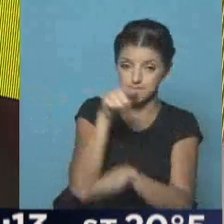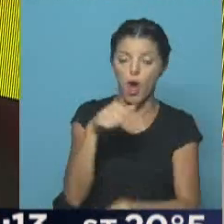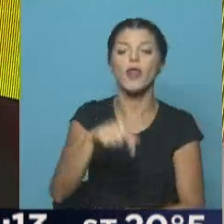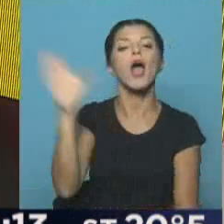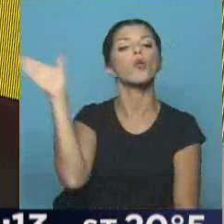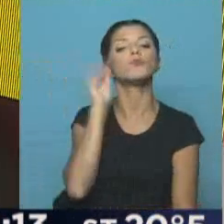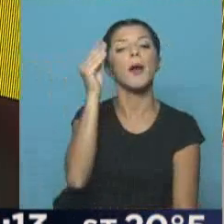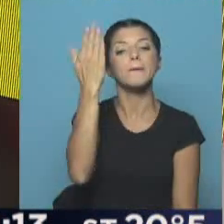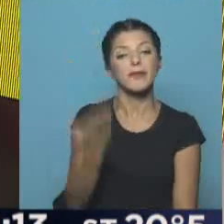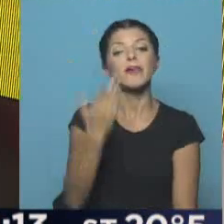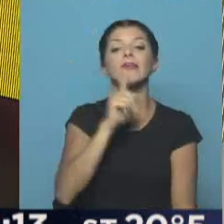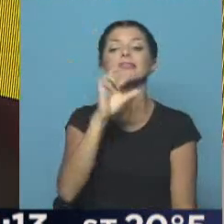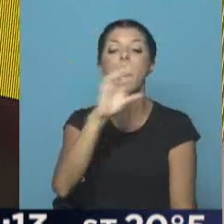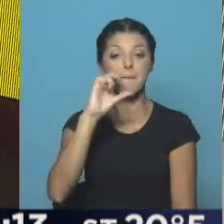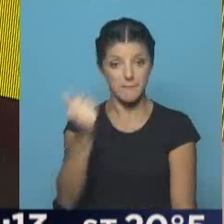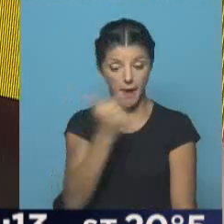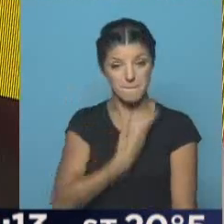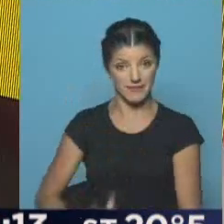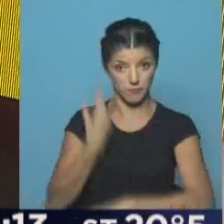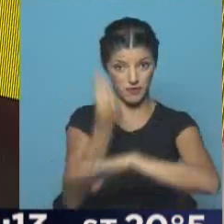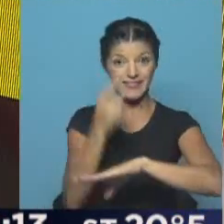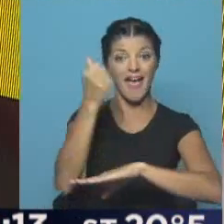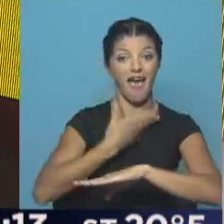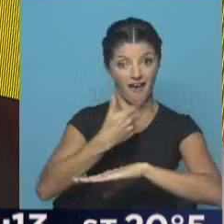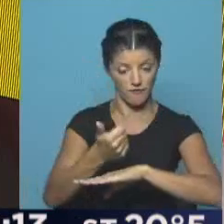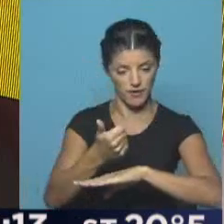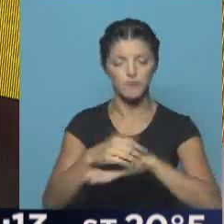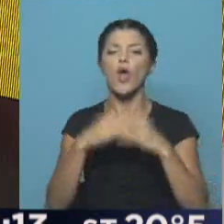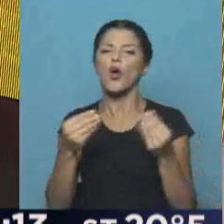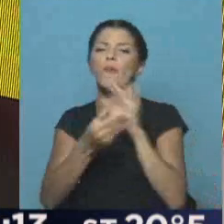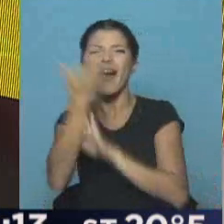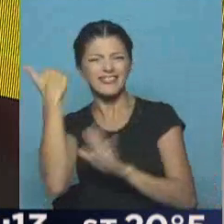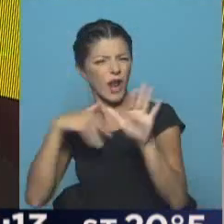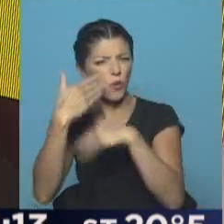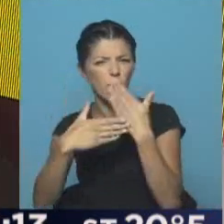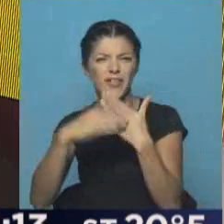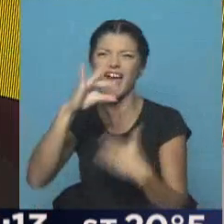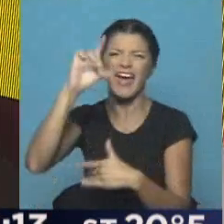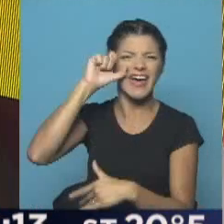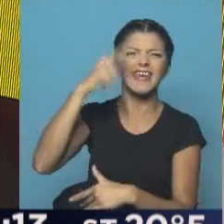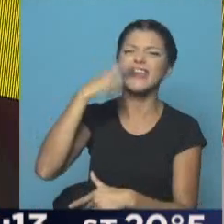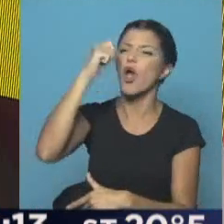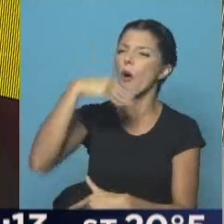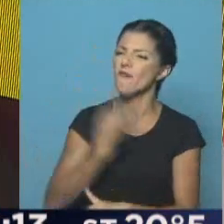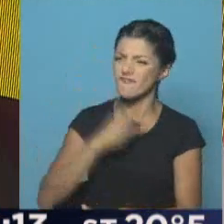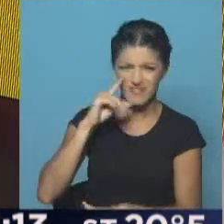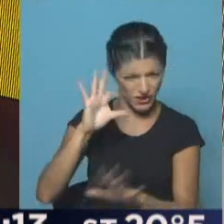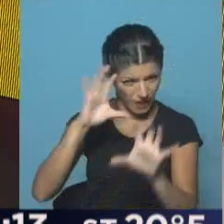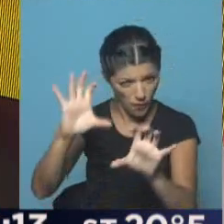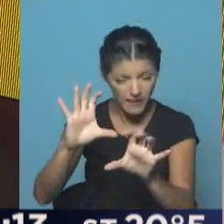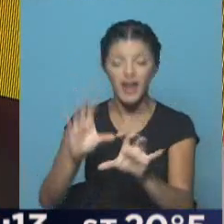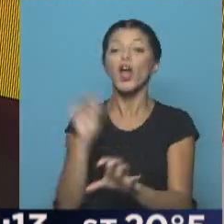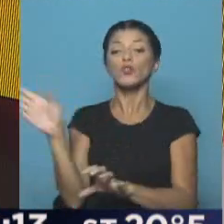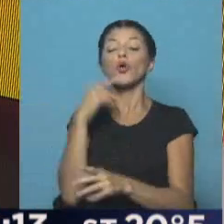de la AFA, Claudio Tapia. Como en el viejo juego del desconfío, todos cuentan una parte de la verdad. ¿Qué es lo que